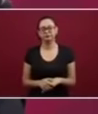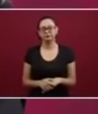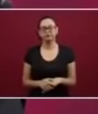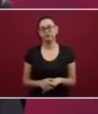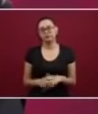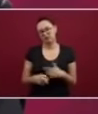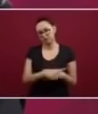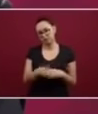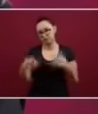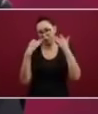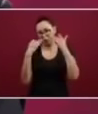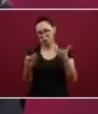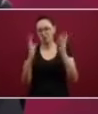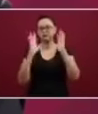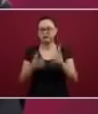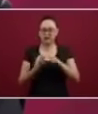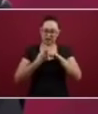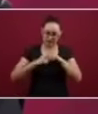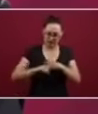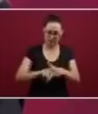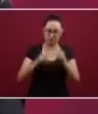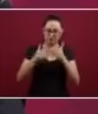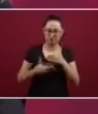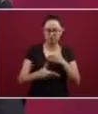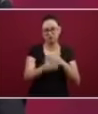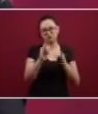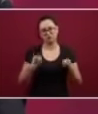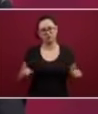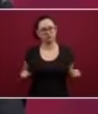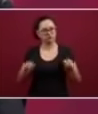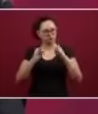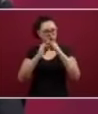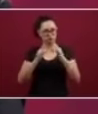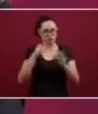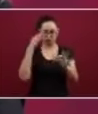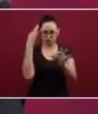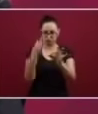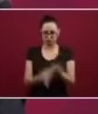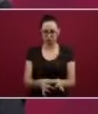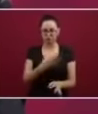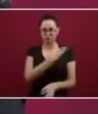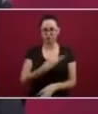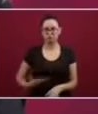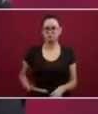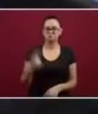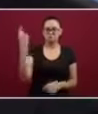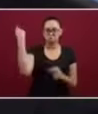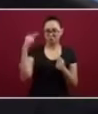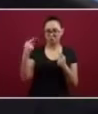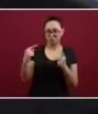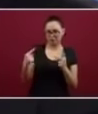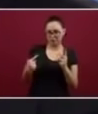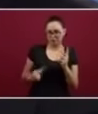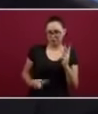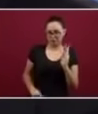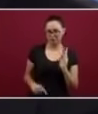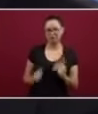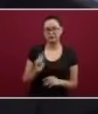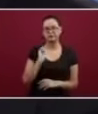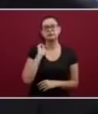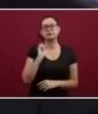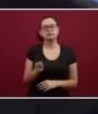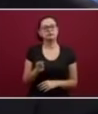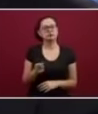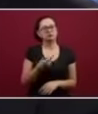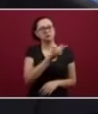subasta. Hay vehículos donde se espera una puja fuerte uh-huh. y obviamente ahí lo que obtenemos va a ser mayor,